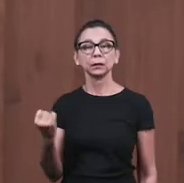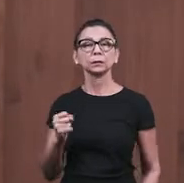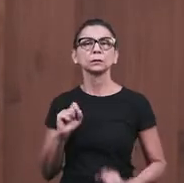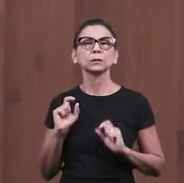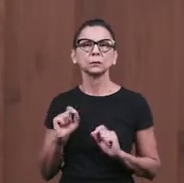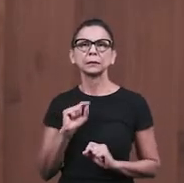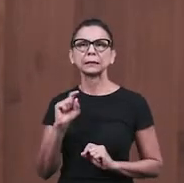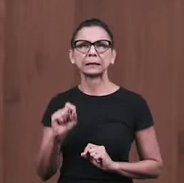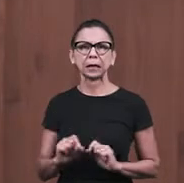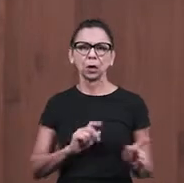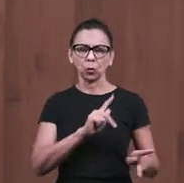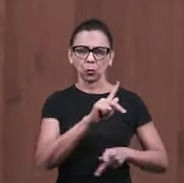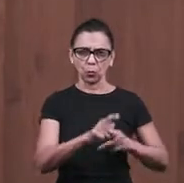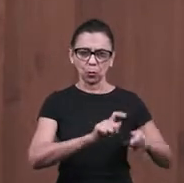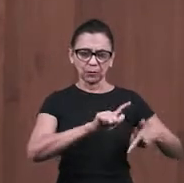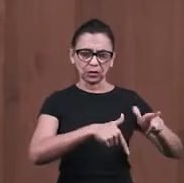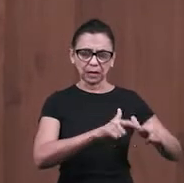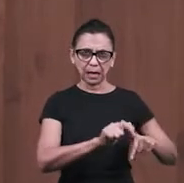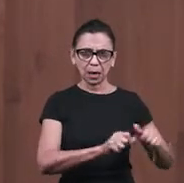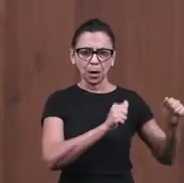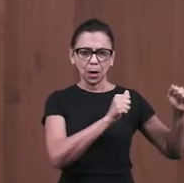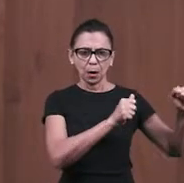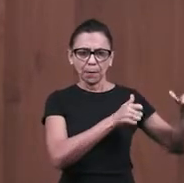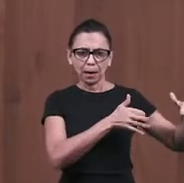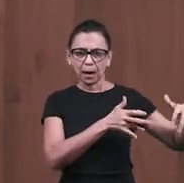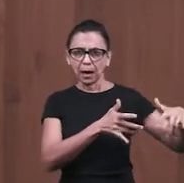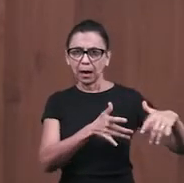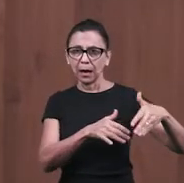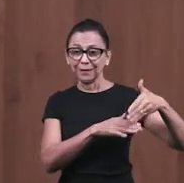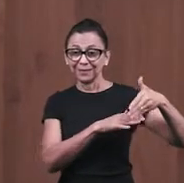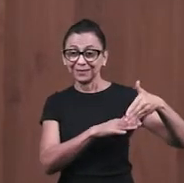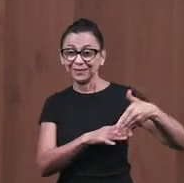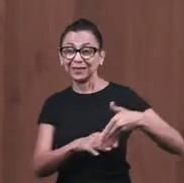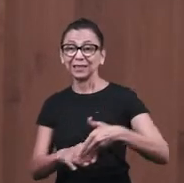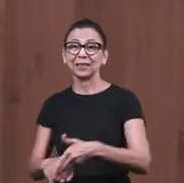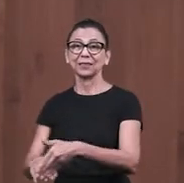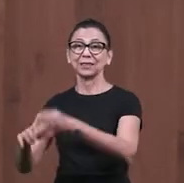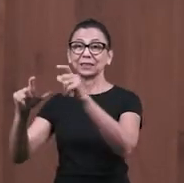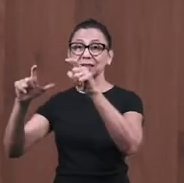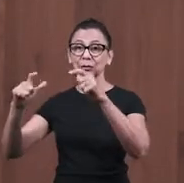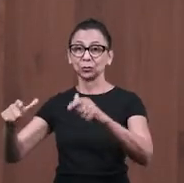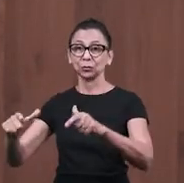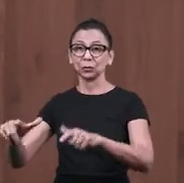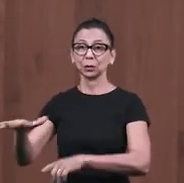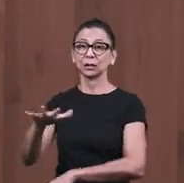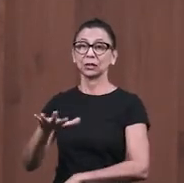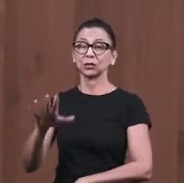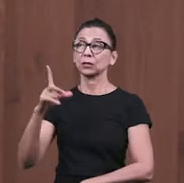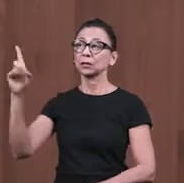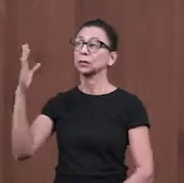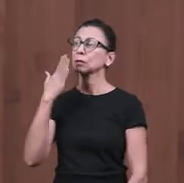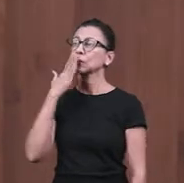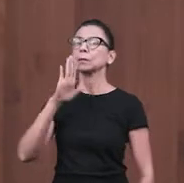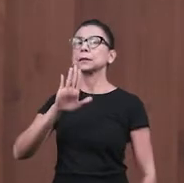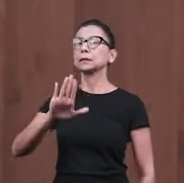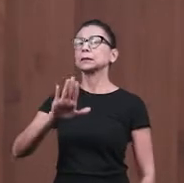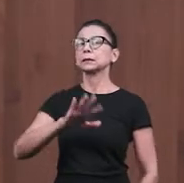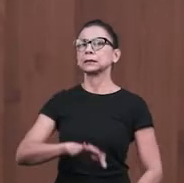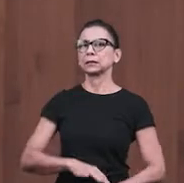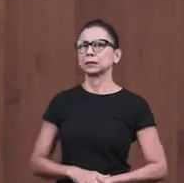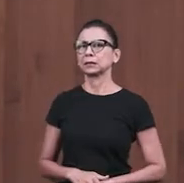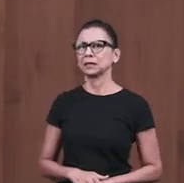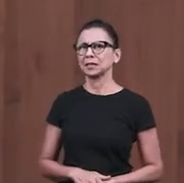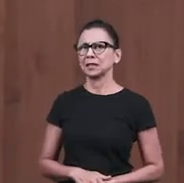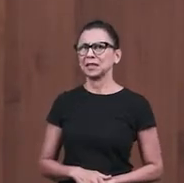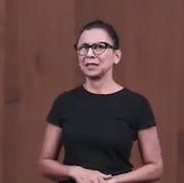había prometido darles. Josué creyó y obedeció, aceptó llevar al pueblo. Mas no